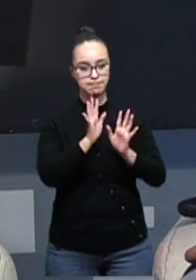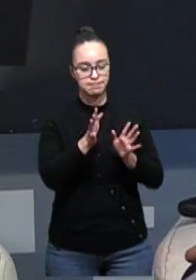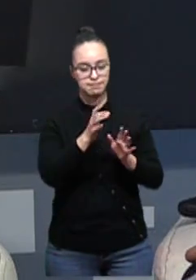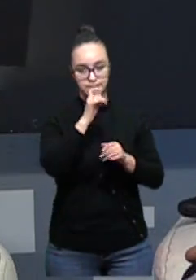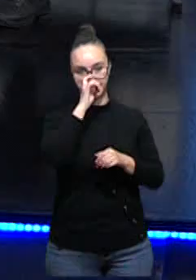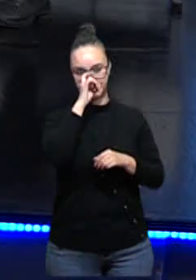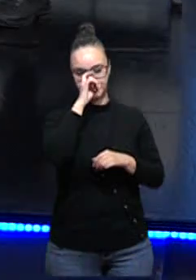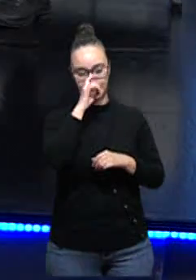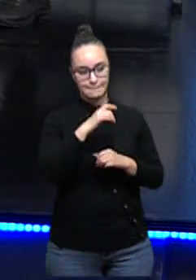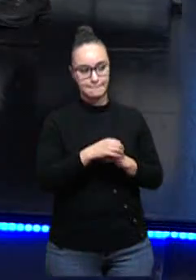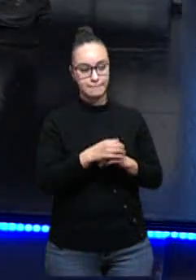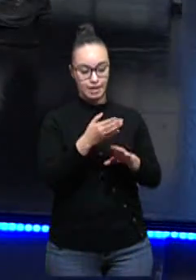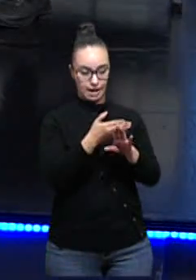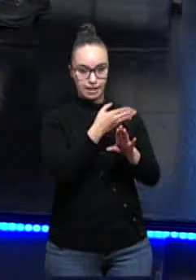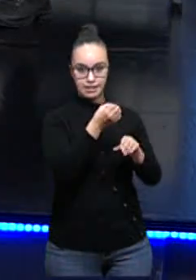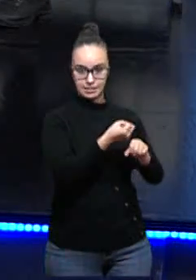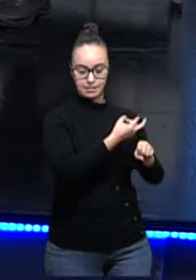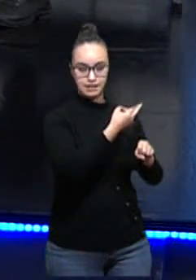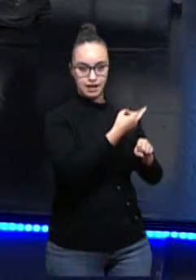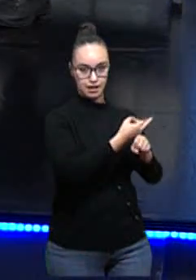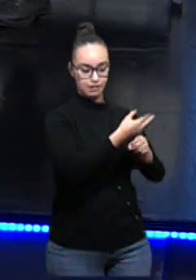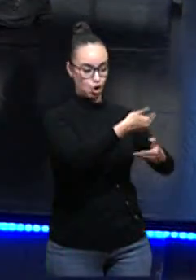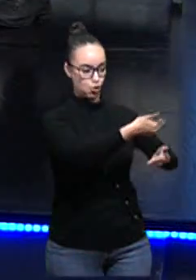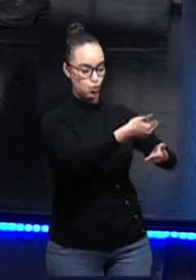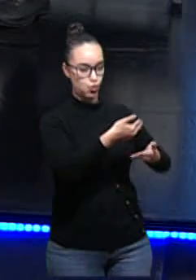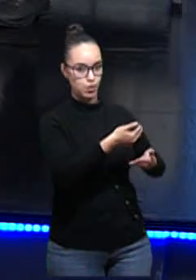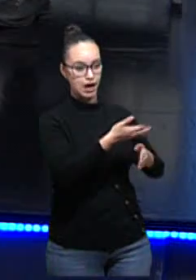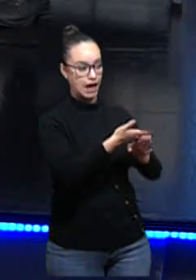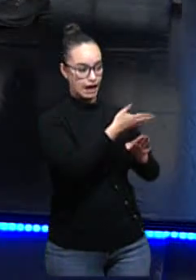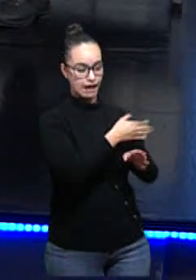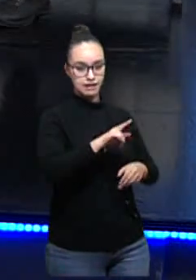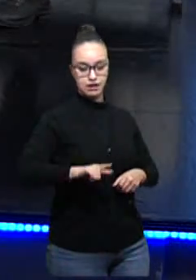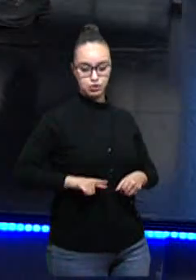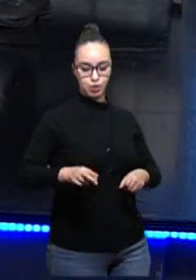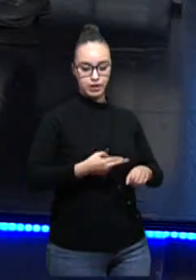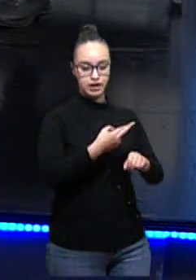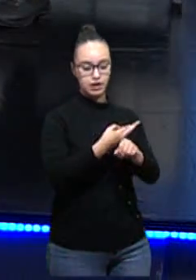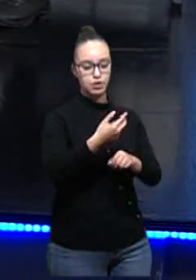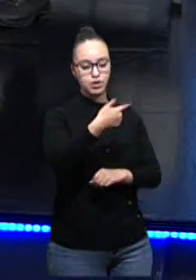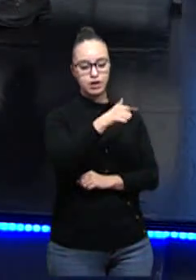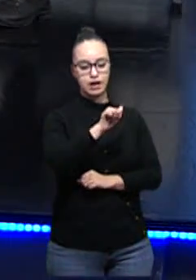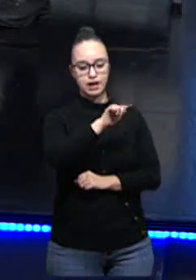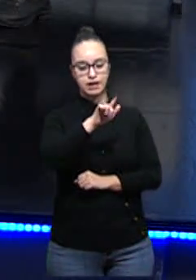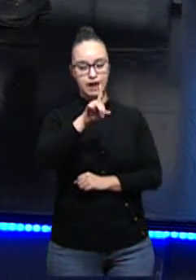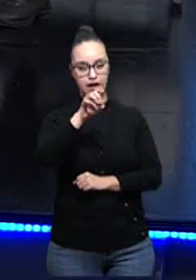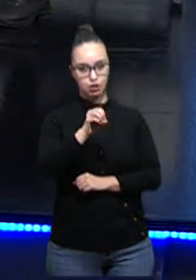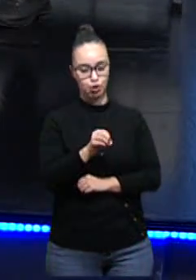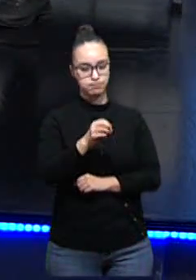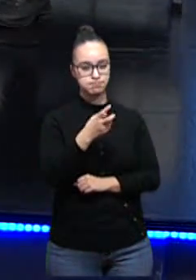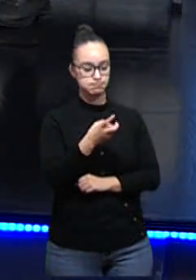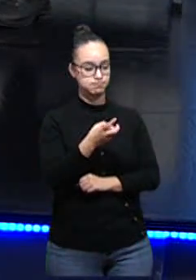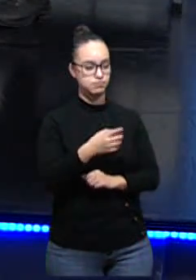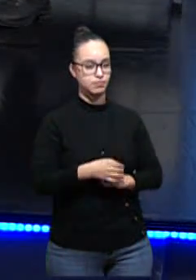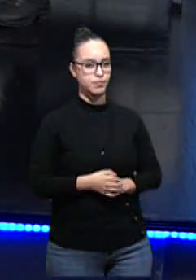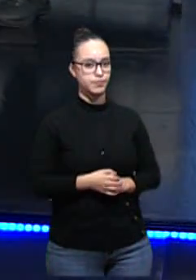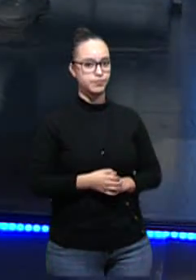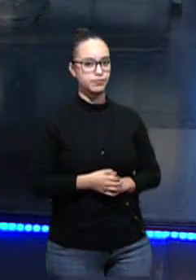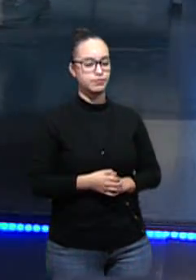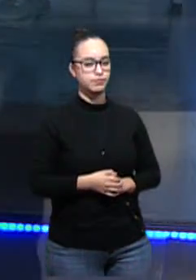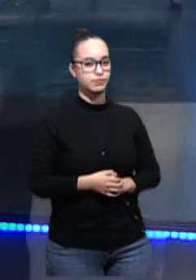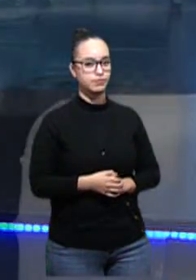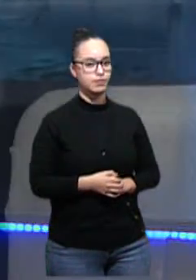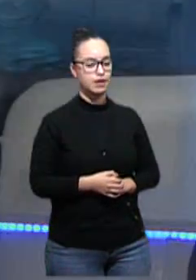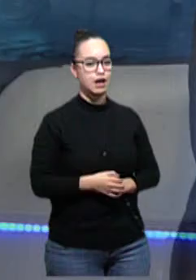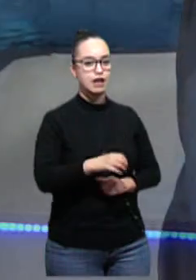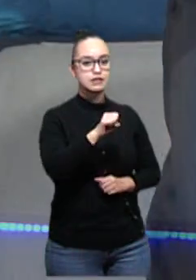del anterior secretario, ya en la gestión del gobernador Ricardo Gallardo, un avance de un 60%